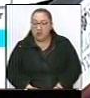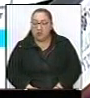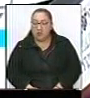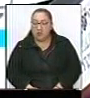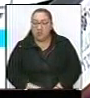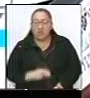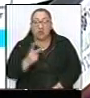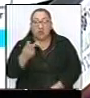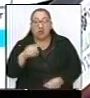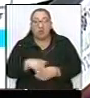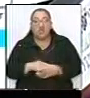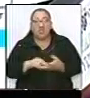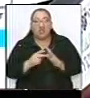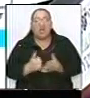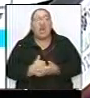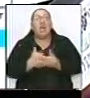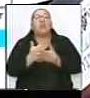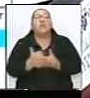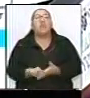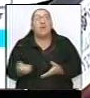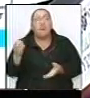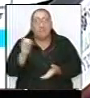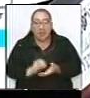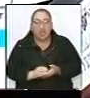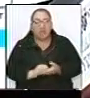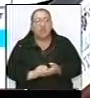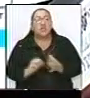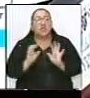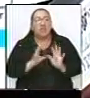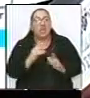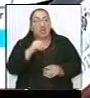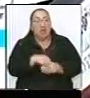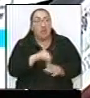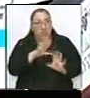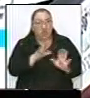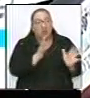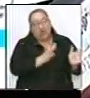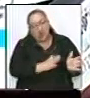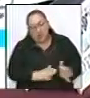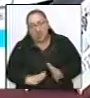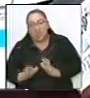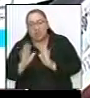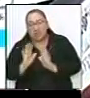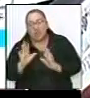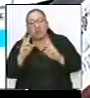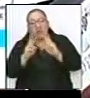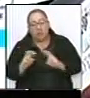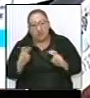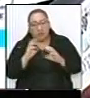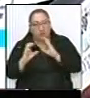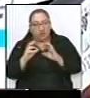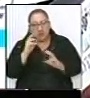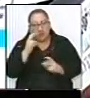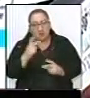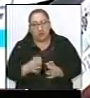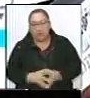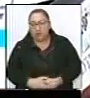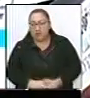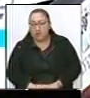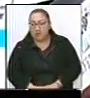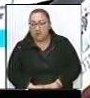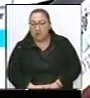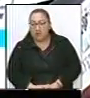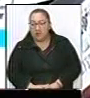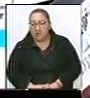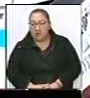reflexión, como maceración, que se macere, que se discuta, que se conozca, que